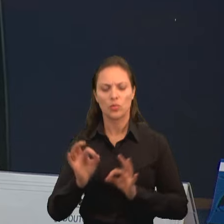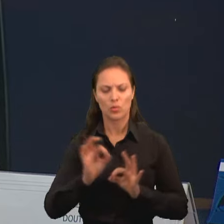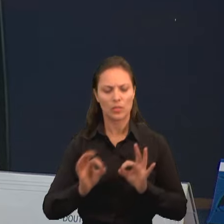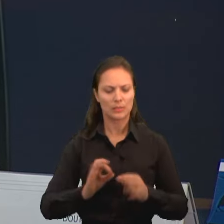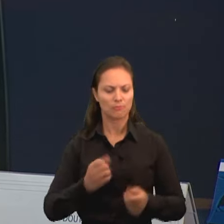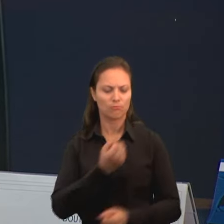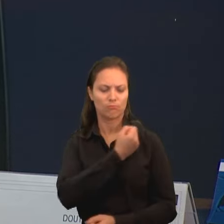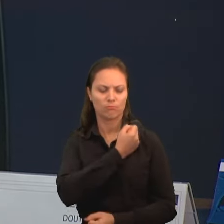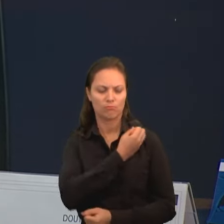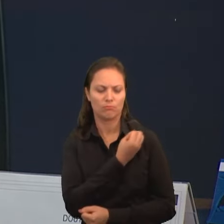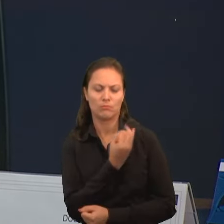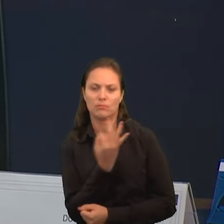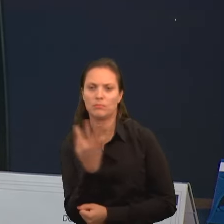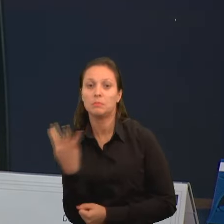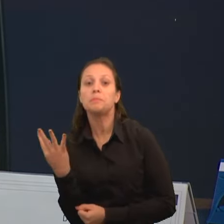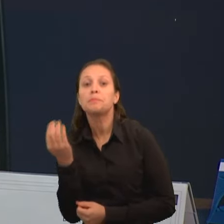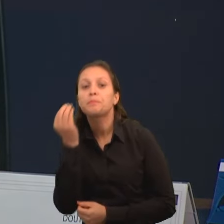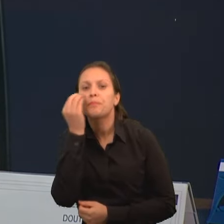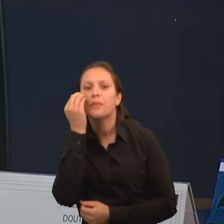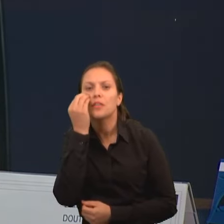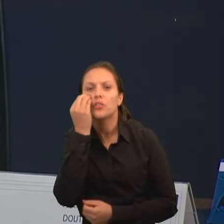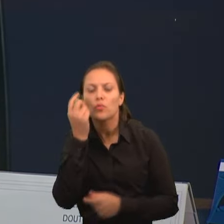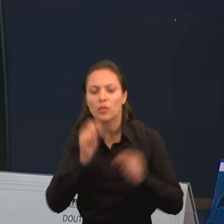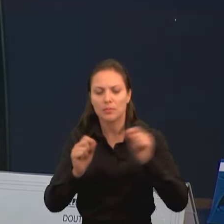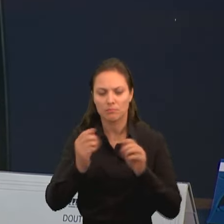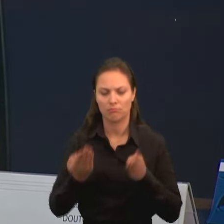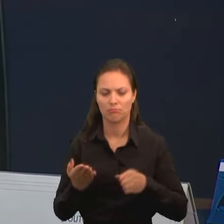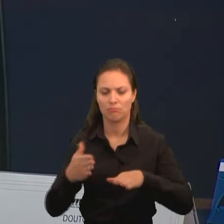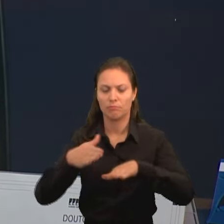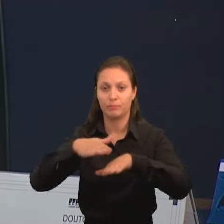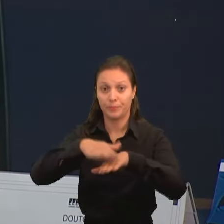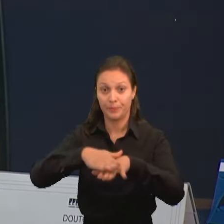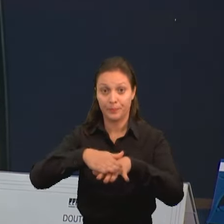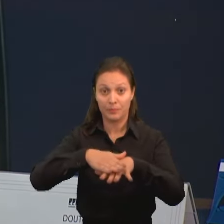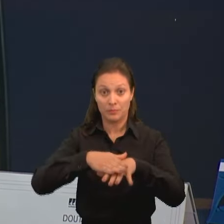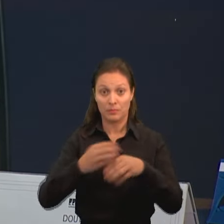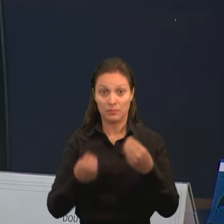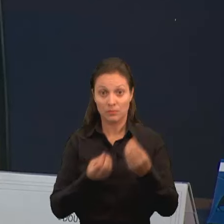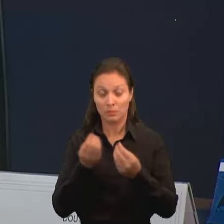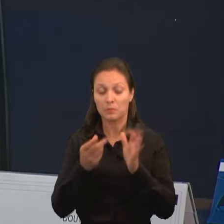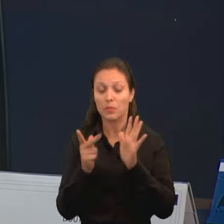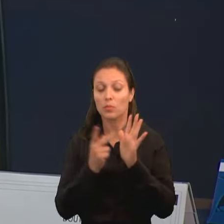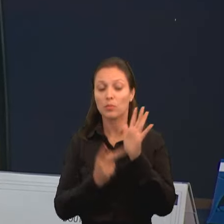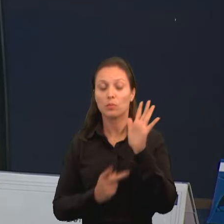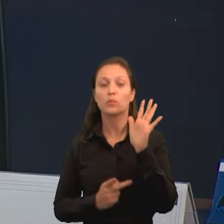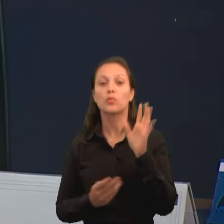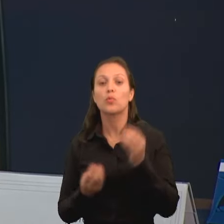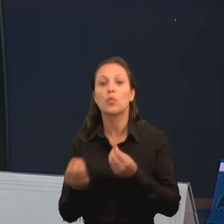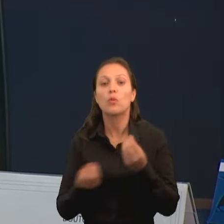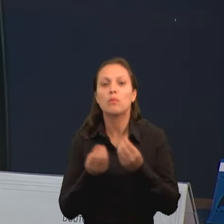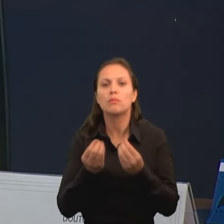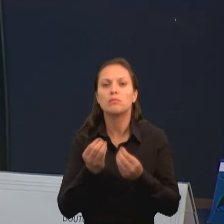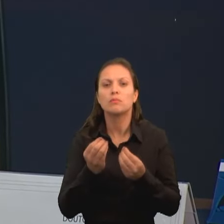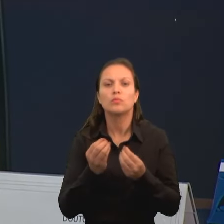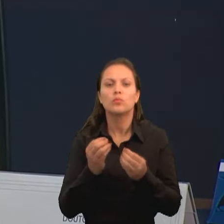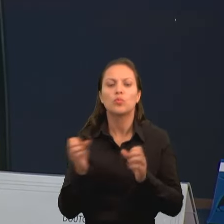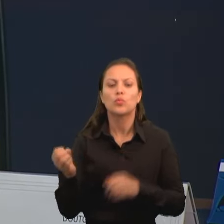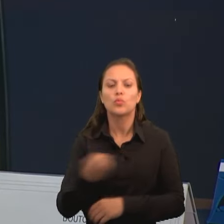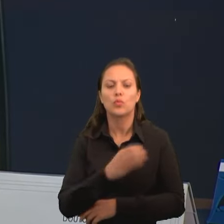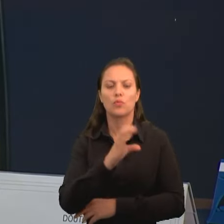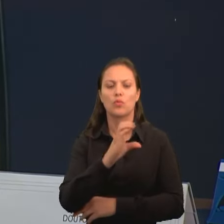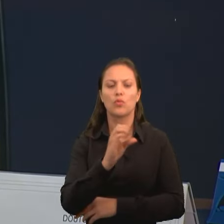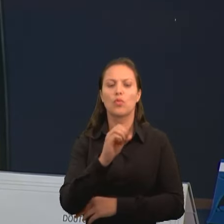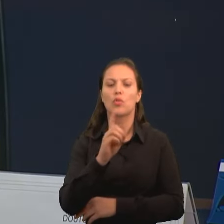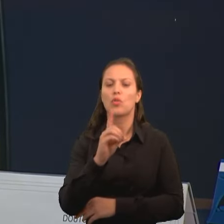de transparencia algorítmica. Hay también un intento de regular los neuroderechos en el proyecto de nuevo Código Civil